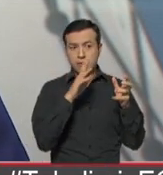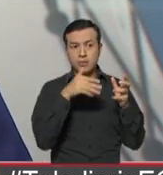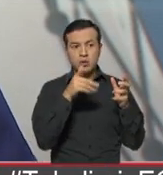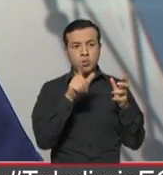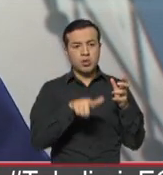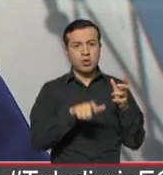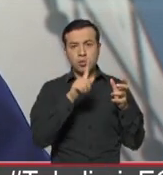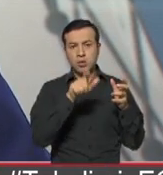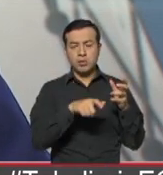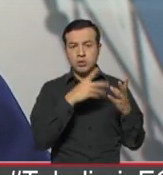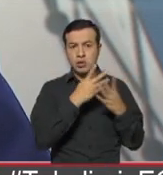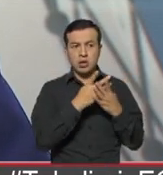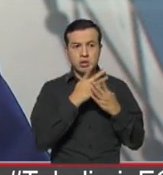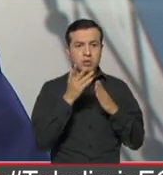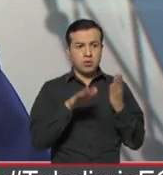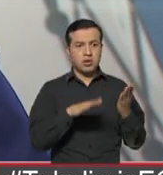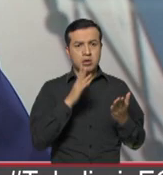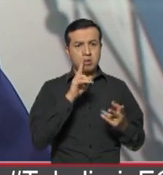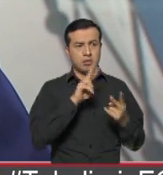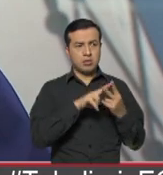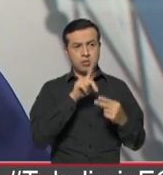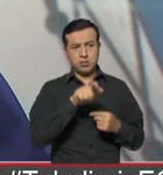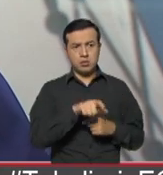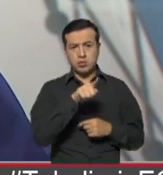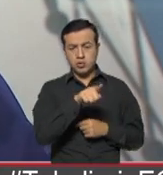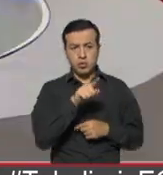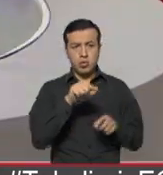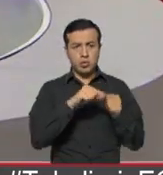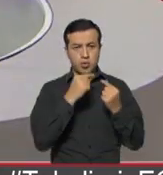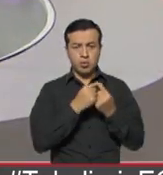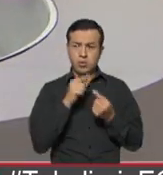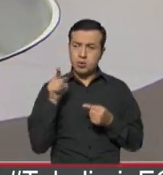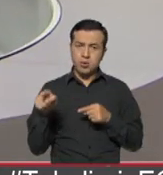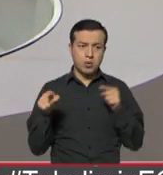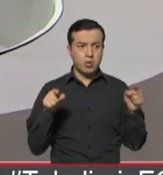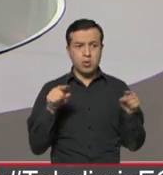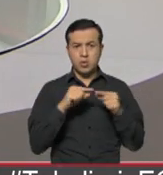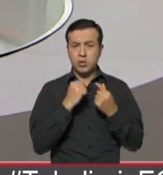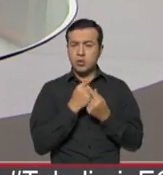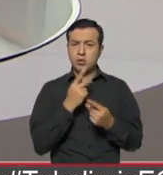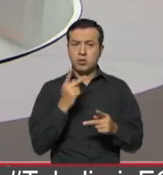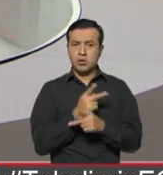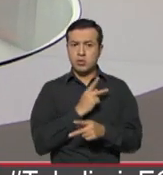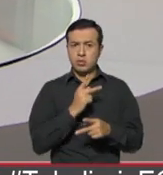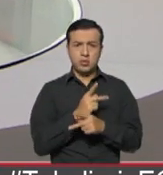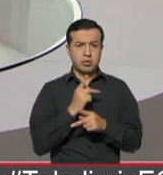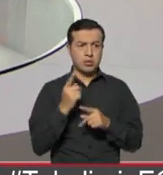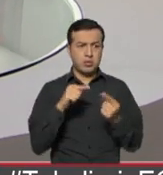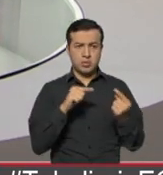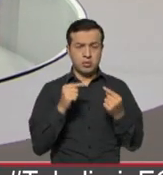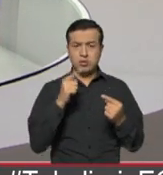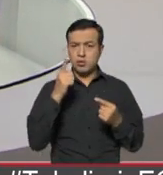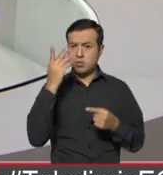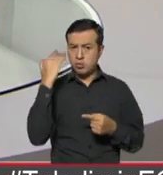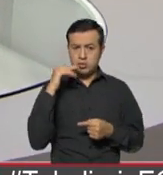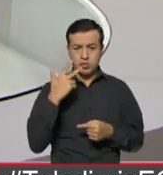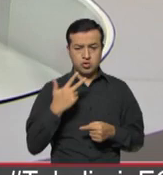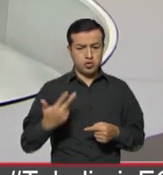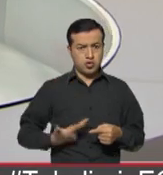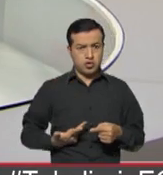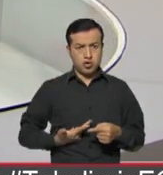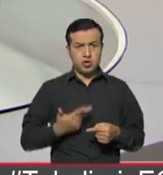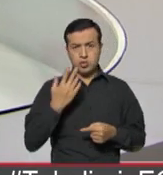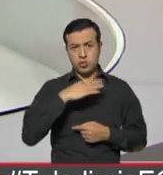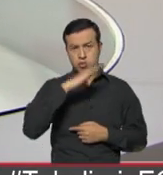los miembros que están identificados con uno u otro tipo de bandas que estamos mencionando. Por ejemplo, lo último fue los choneros y